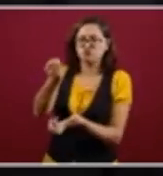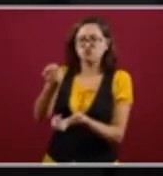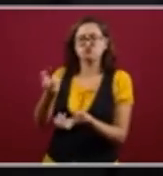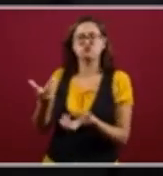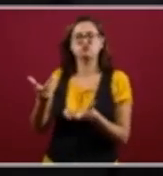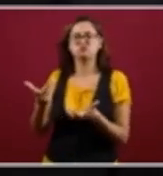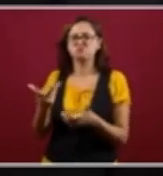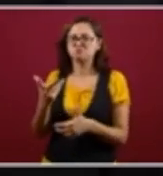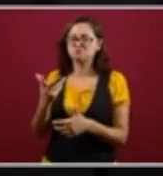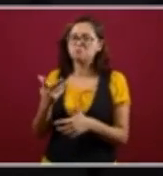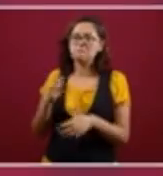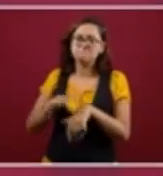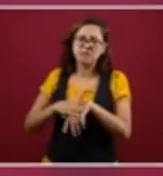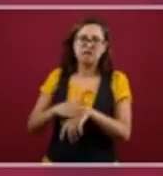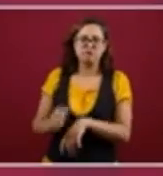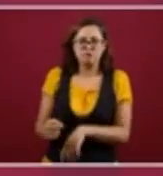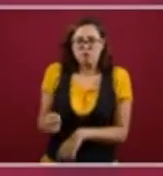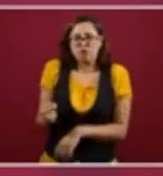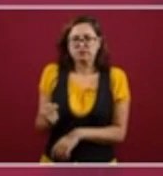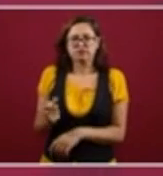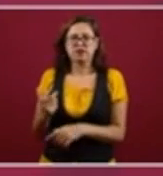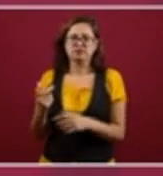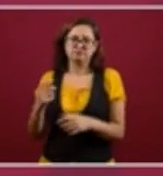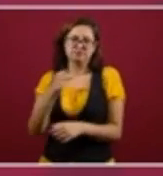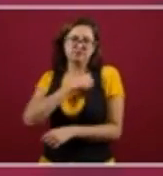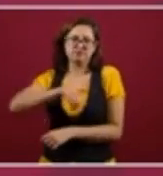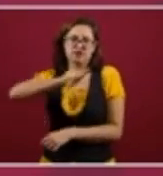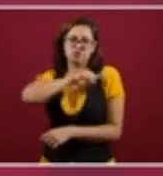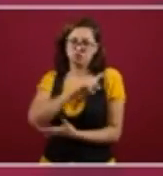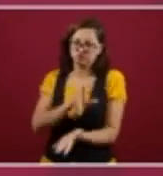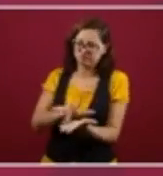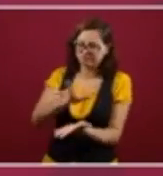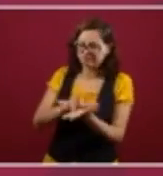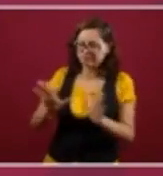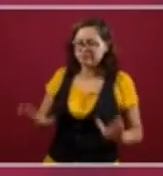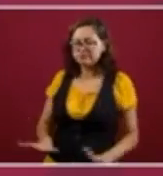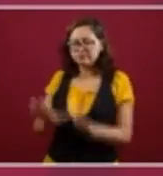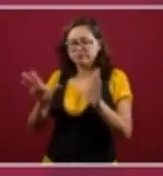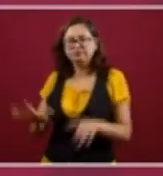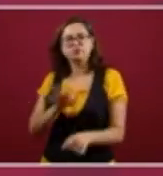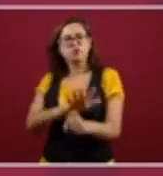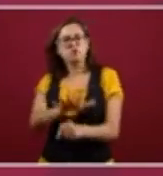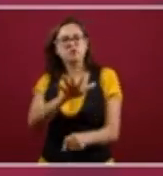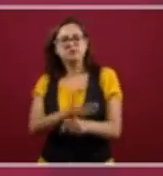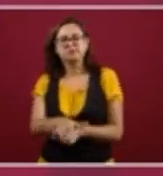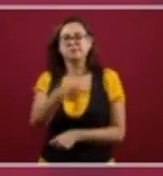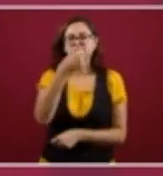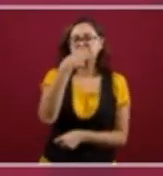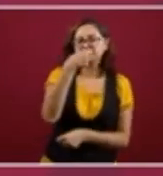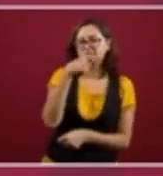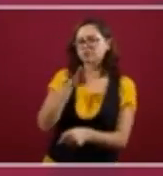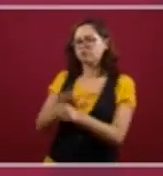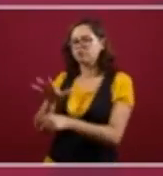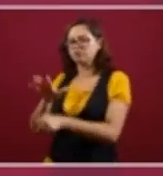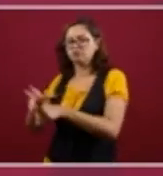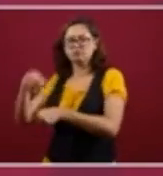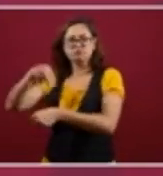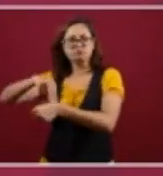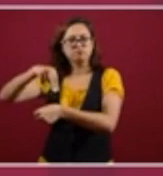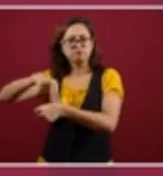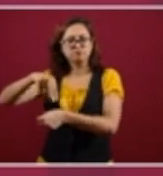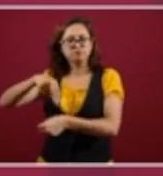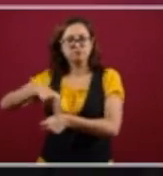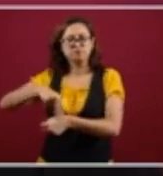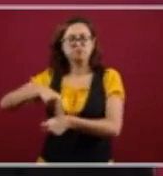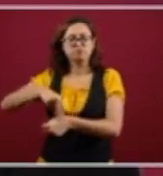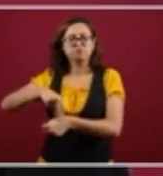para que no falten las medicinas, para que no falten los médicos, para